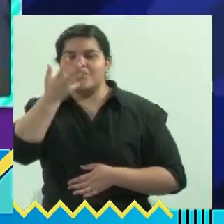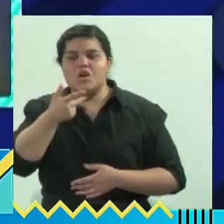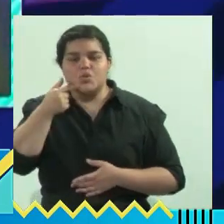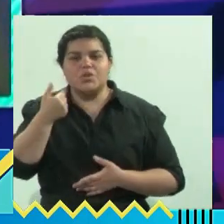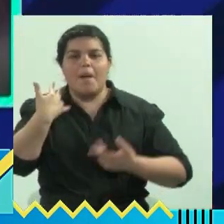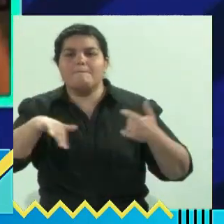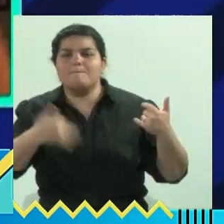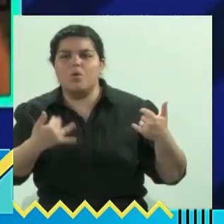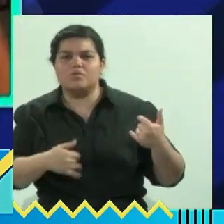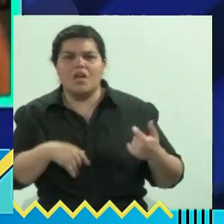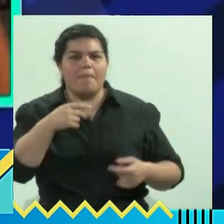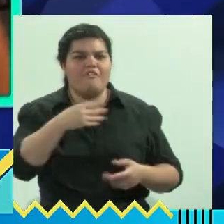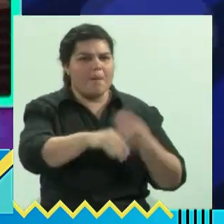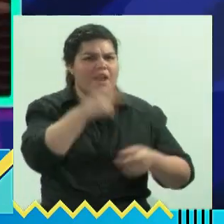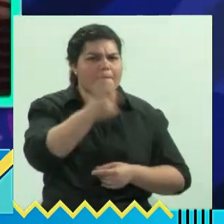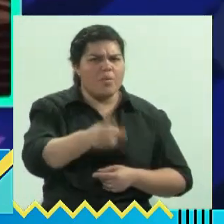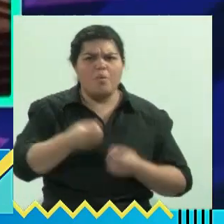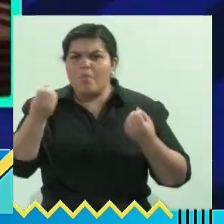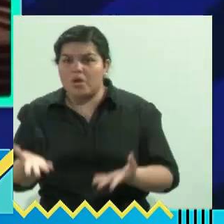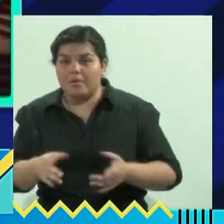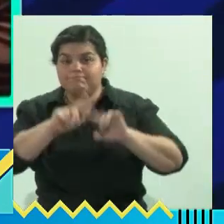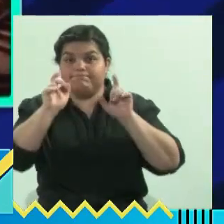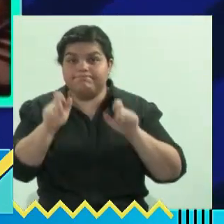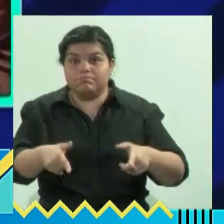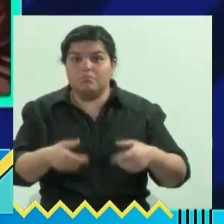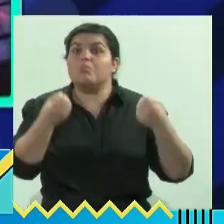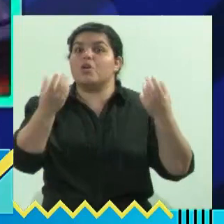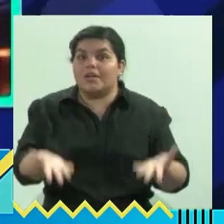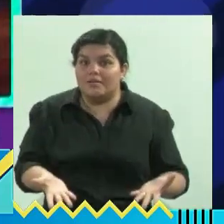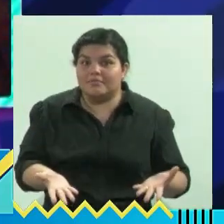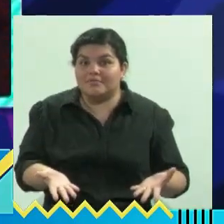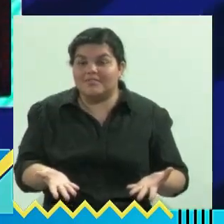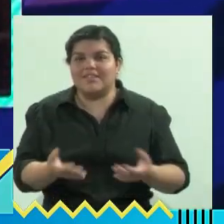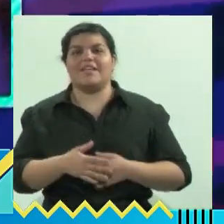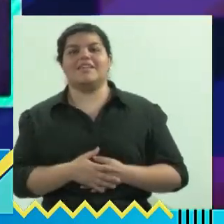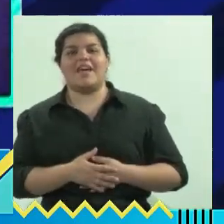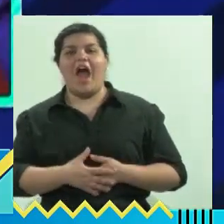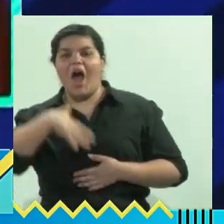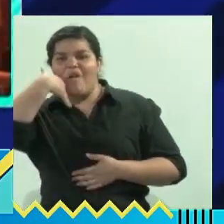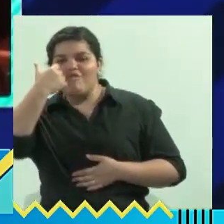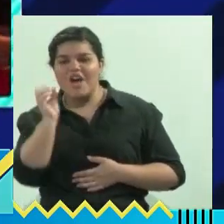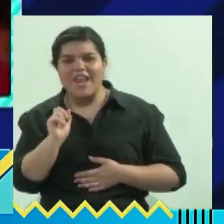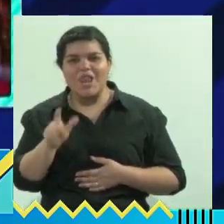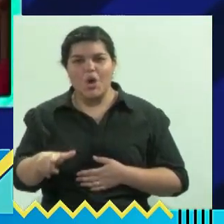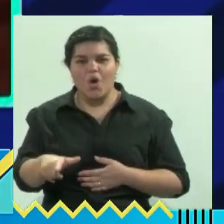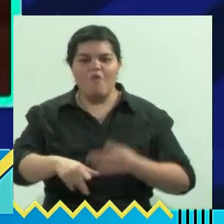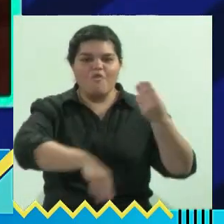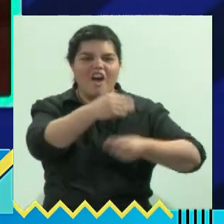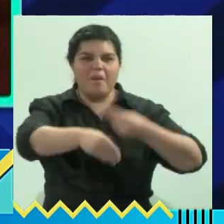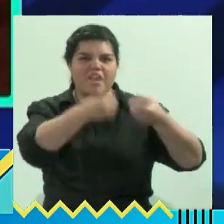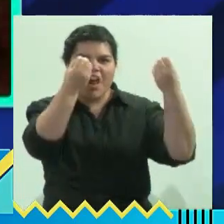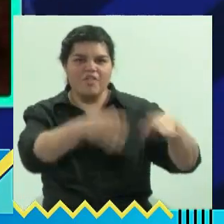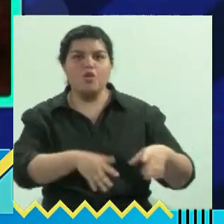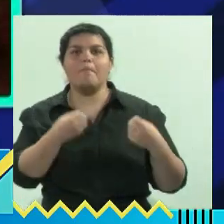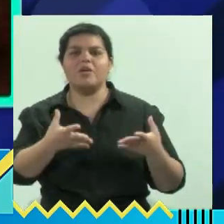se lo prohíben? Le prohíben tocar música porque el tatarabuelo de Miguel abandonó a su familia justamente